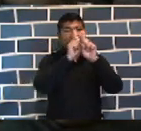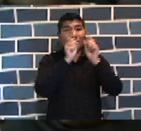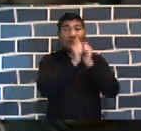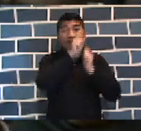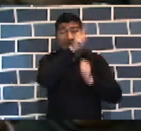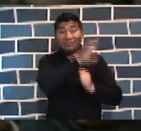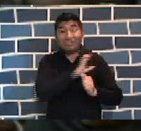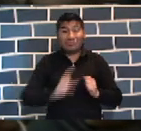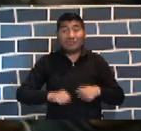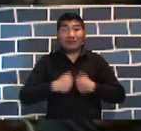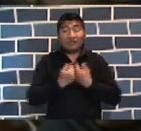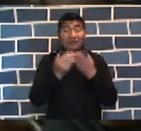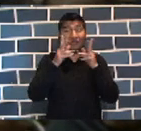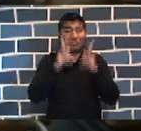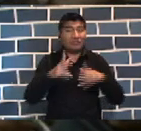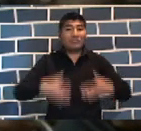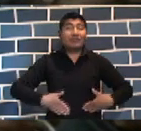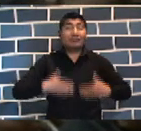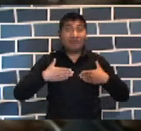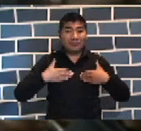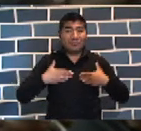Cristo como persona viva.